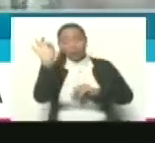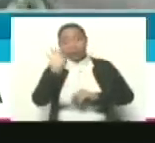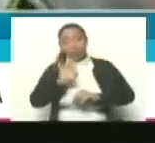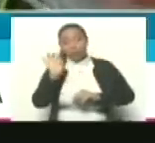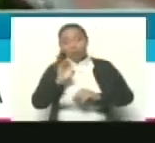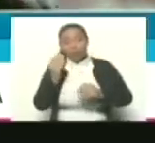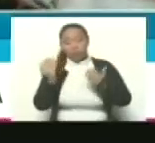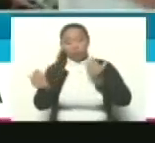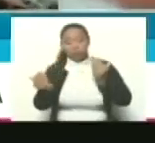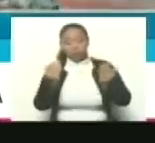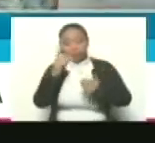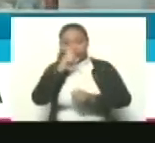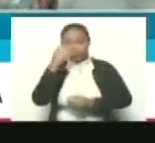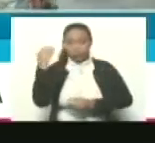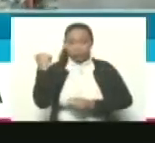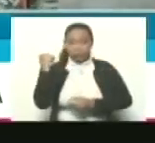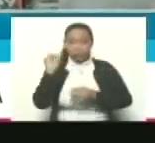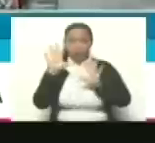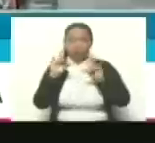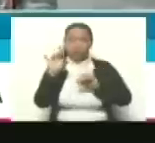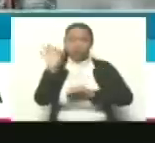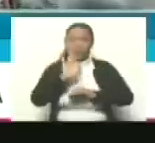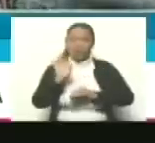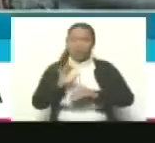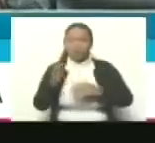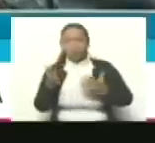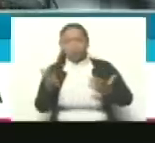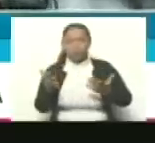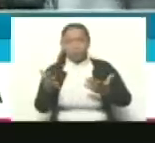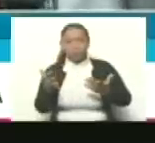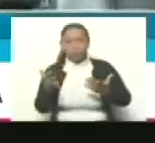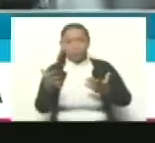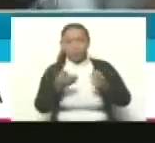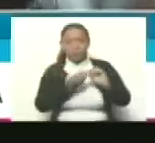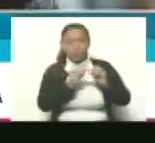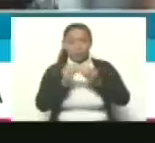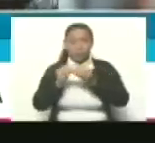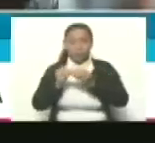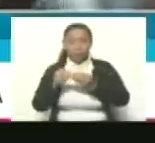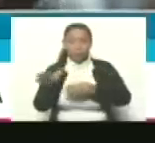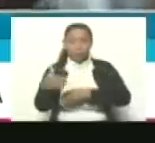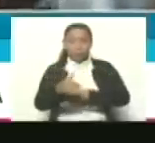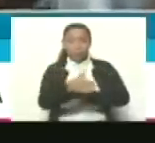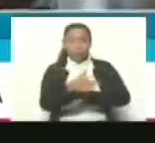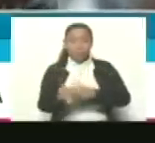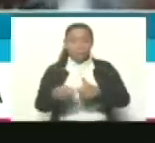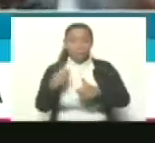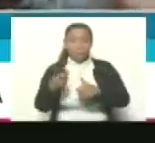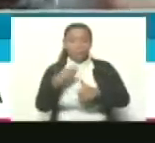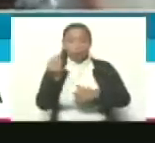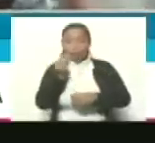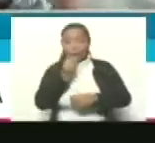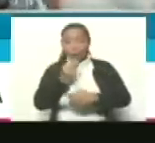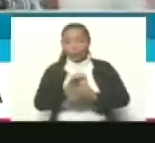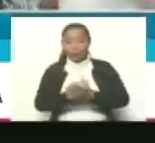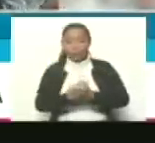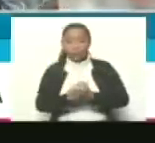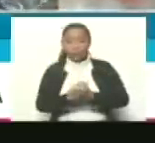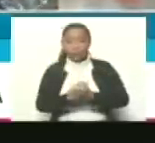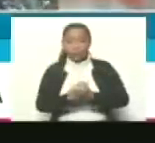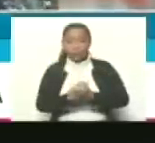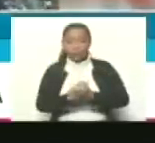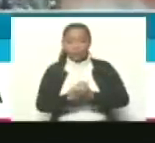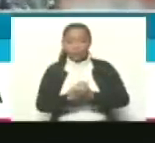comparación al año pasado, un 11% de crecimiento de la captura de la sardina, que es nuestro principal recurso. El sector atún